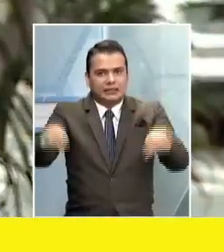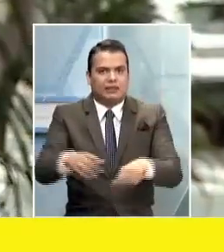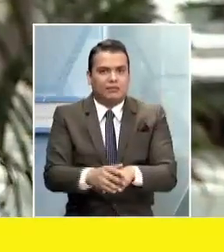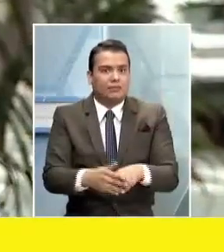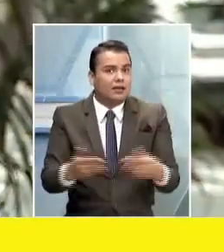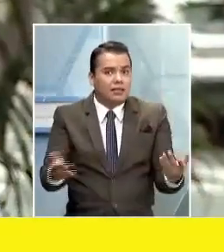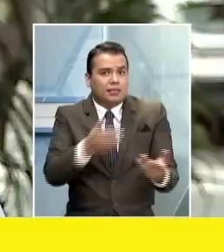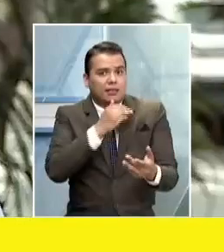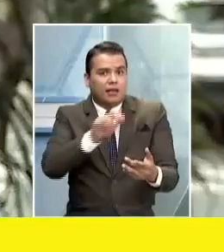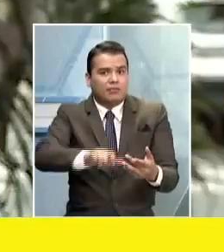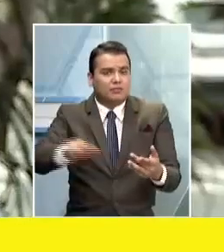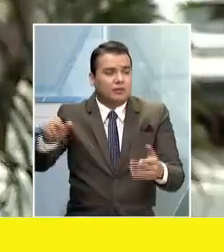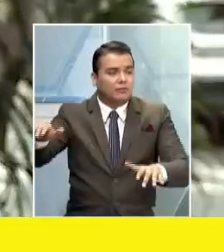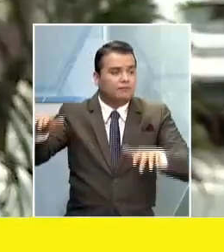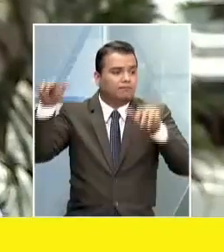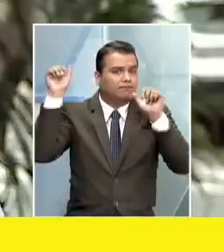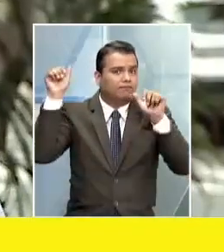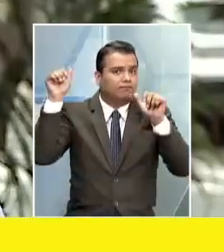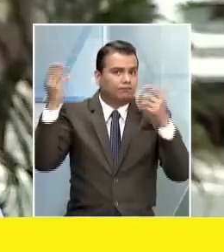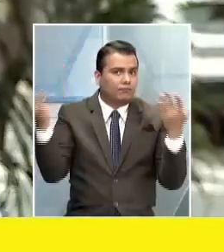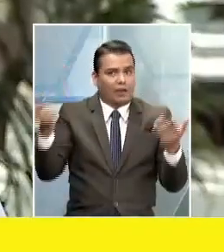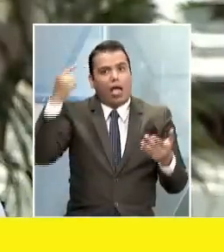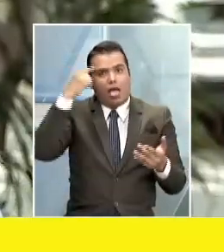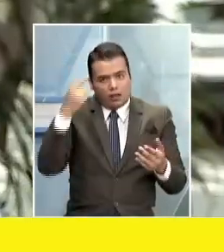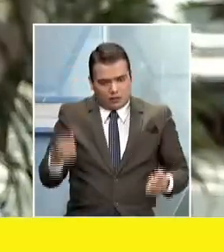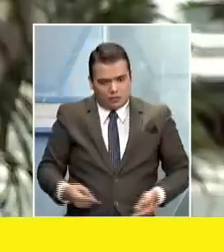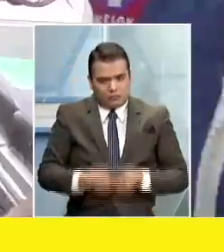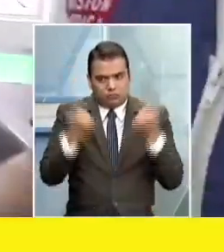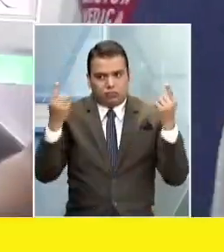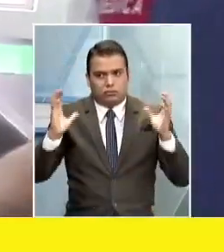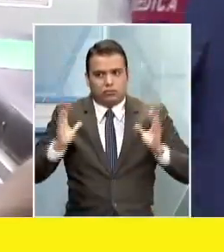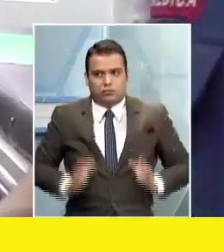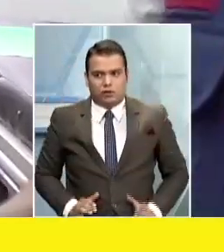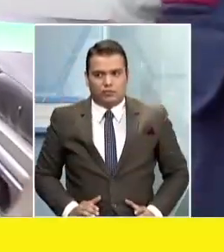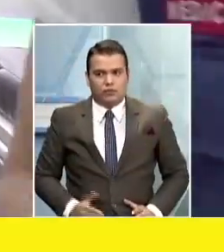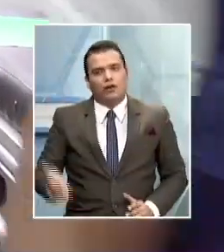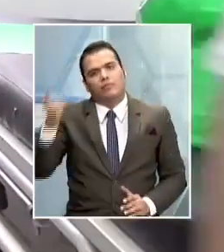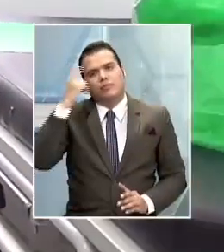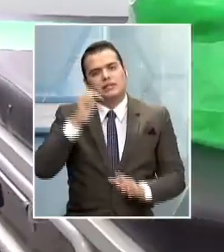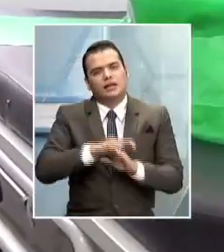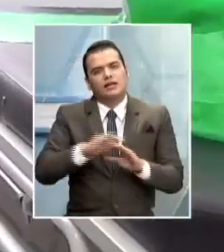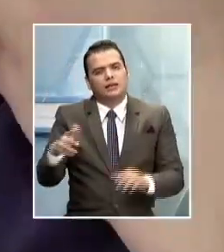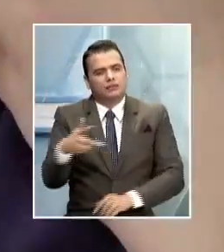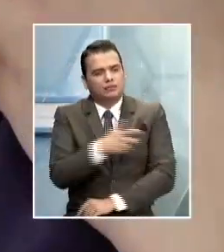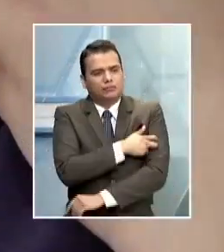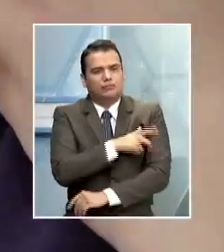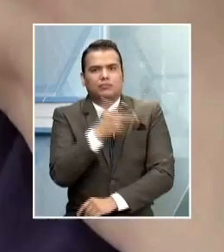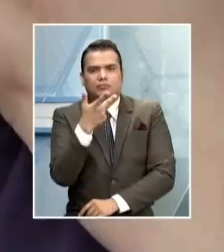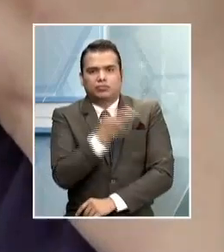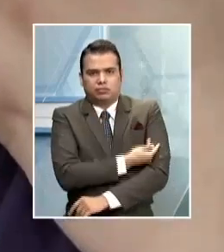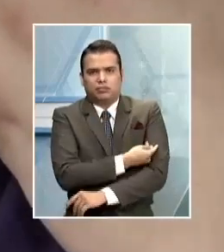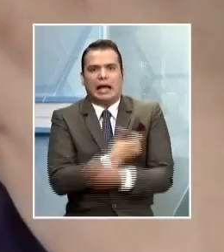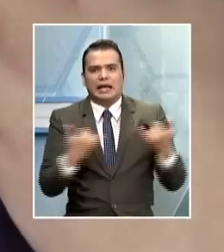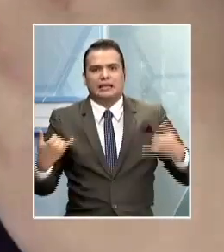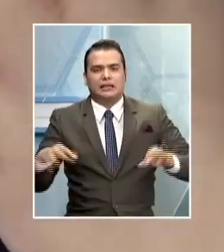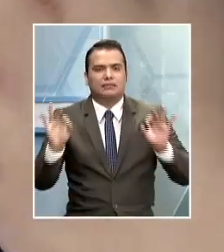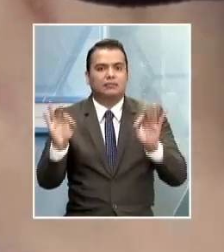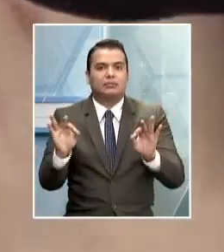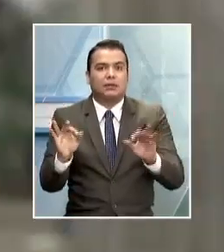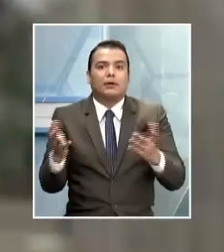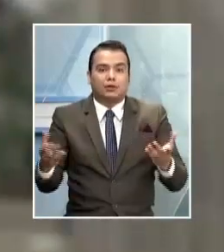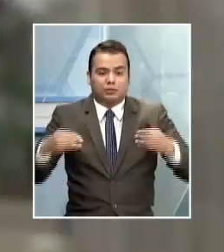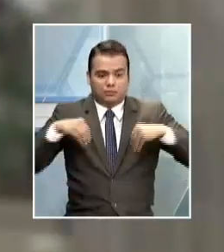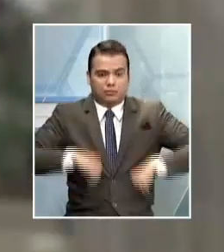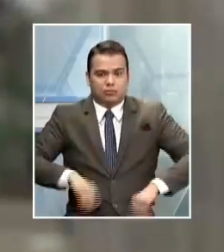el modelo de vacunación y en los efectos de la vacunación. Porque no es solamente que usted le pusieron la vacuna y listo, no, después viene un proceso también de